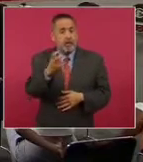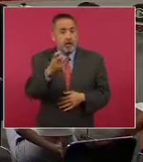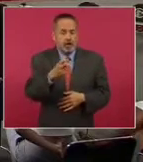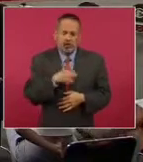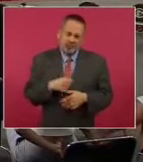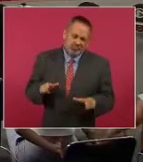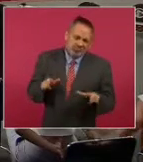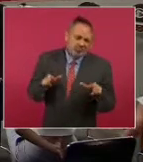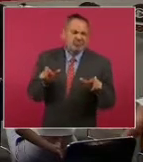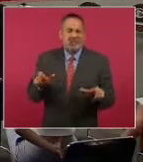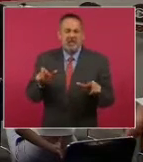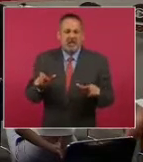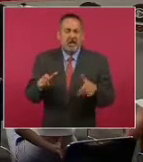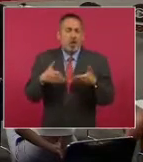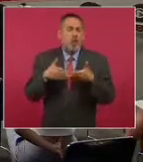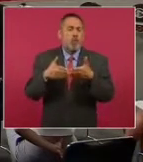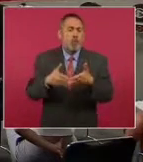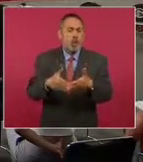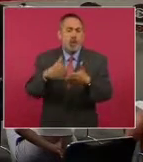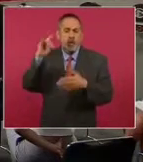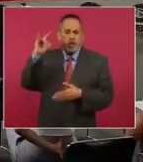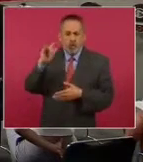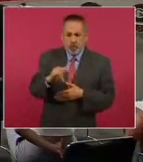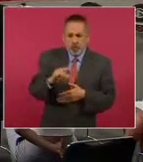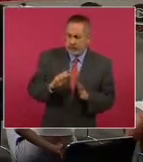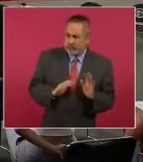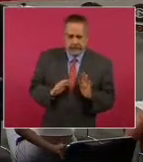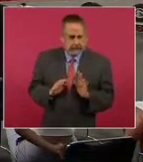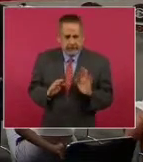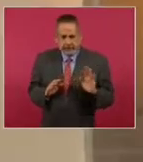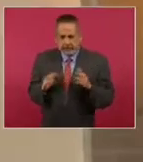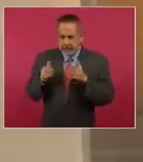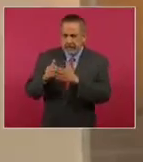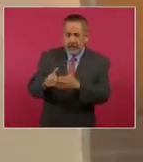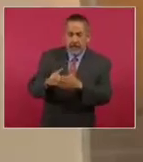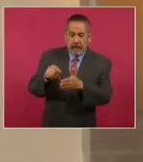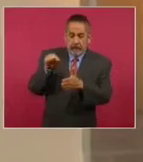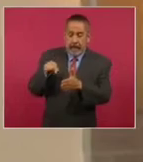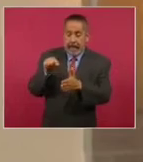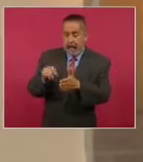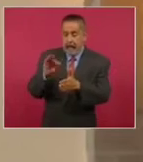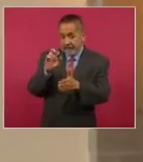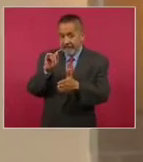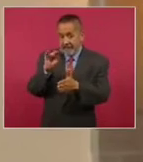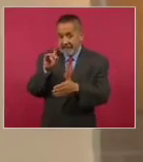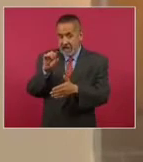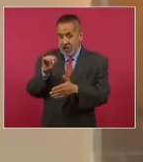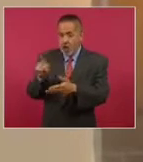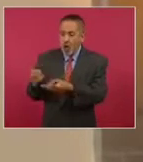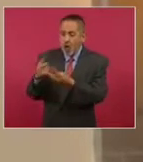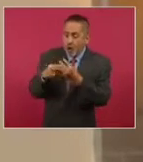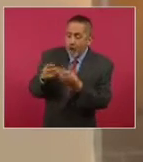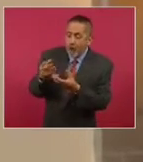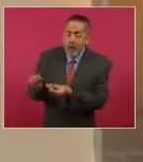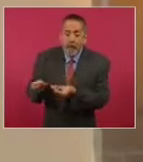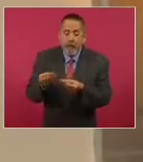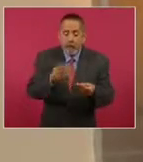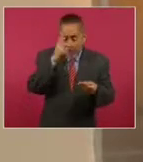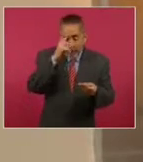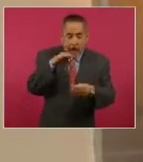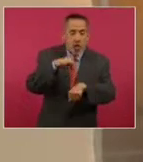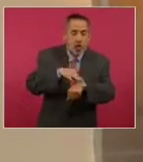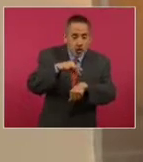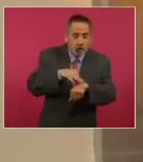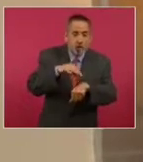puertos, procurando que solo ingrese a México el fentanilo destinado a fines médicos